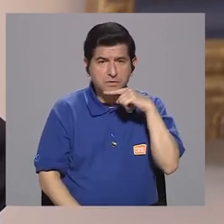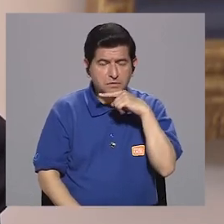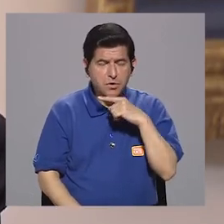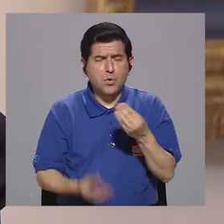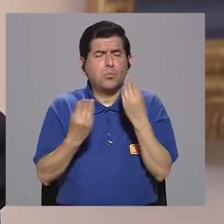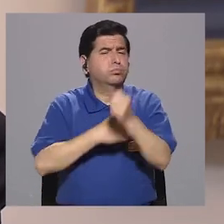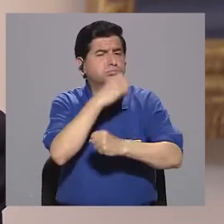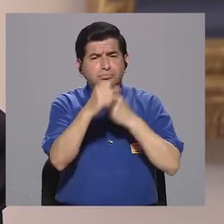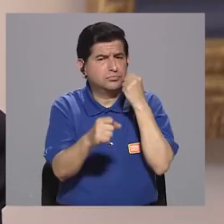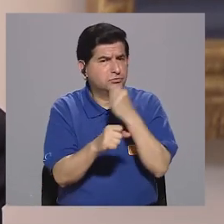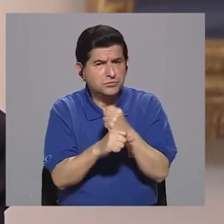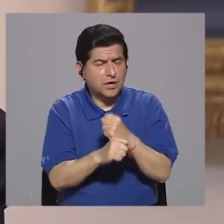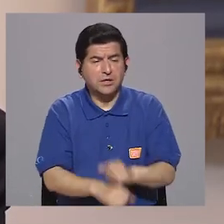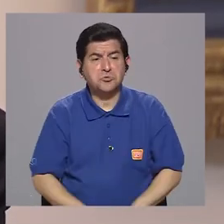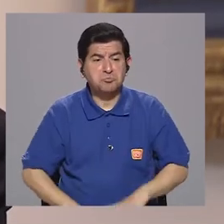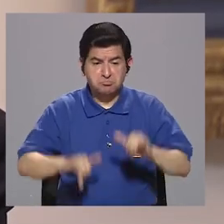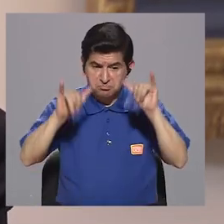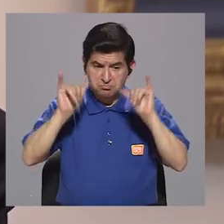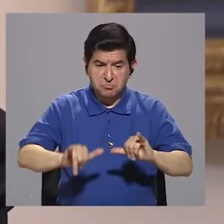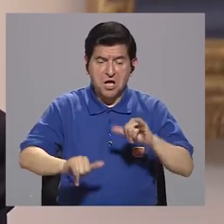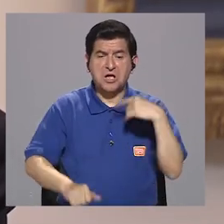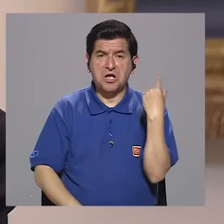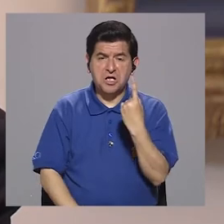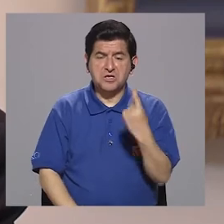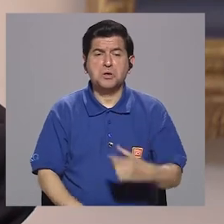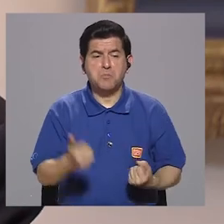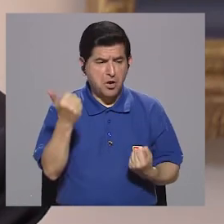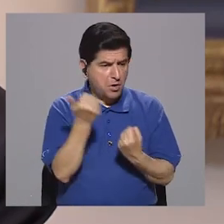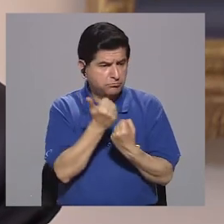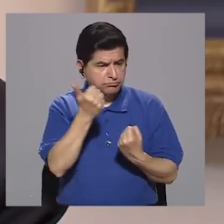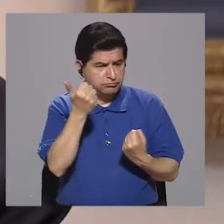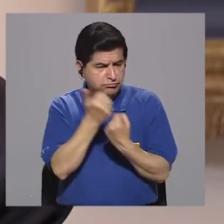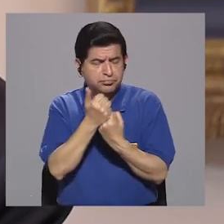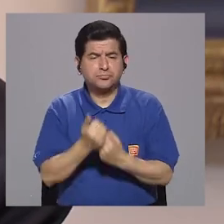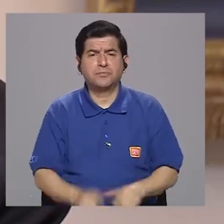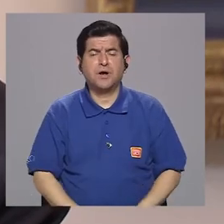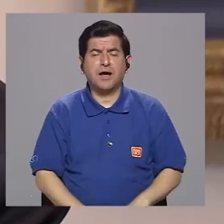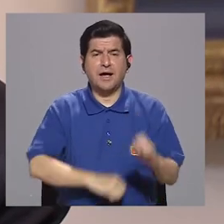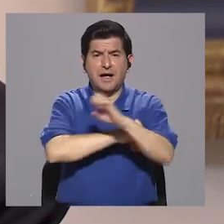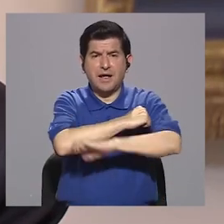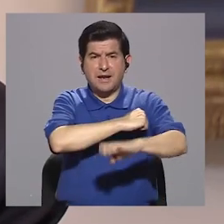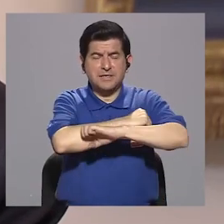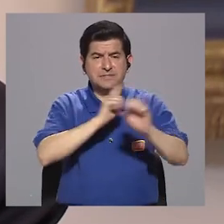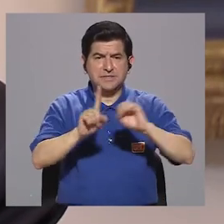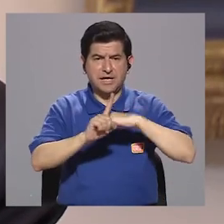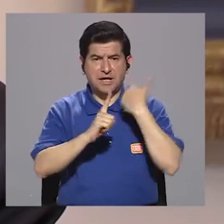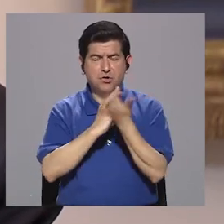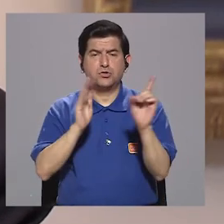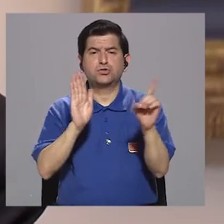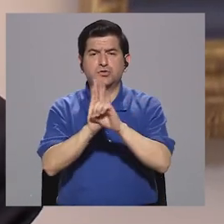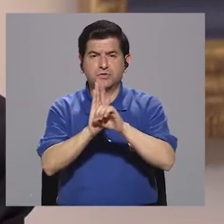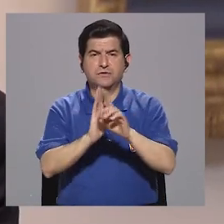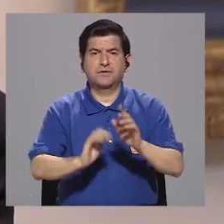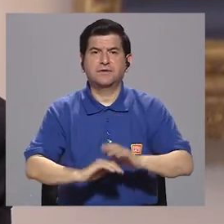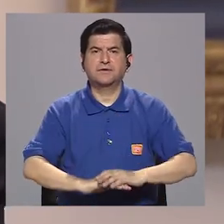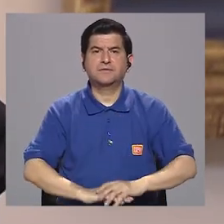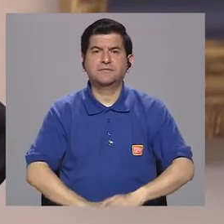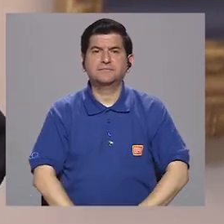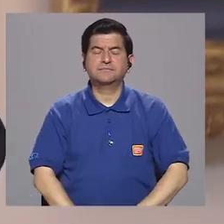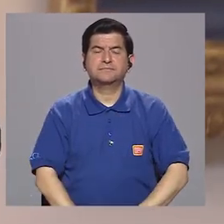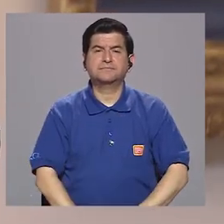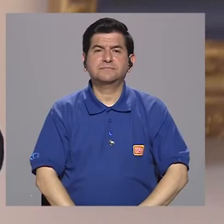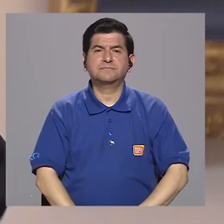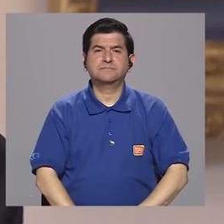años, es decir, mantuvimos siempre un apoyo permanente al Estado Social de Derecho, bueno, y más bien